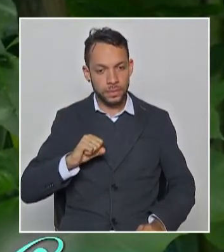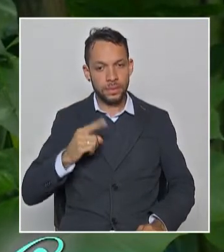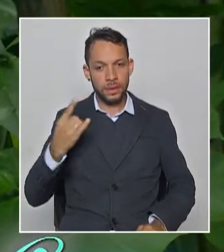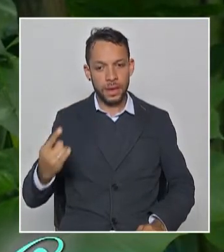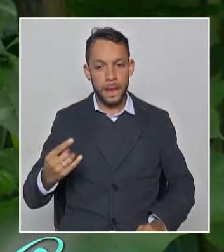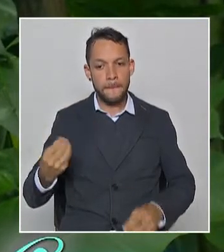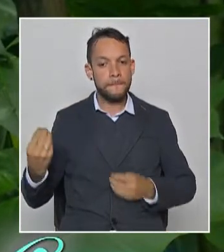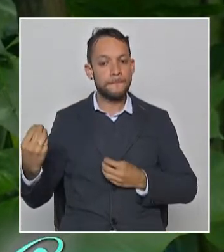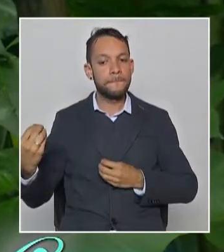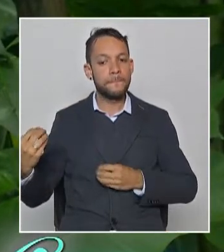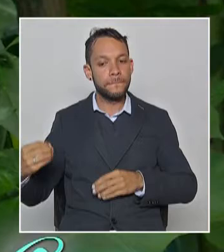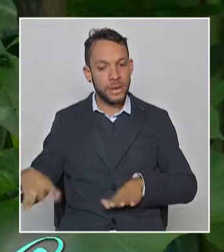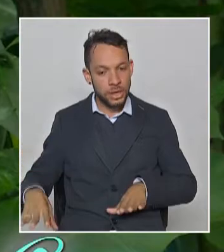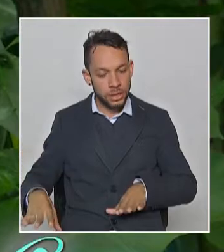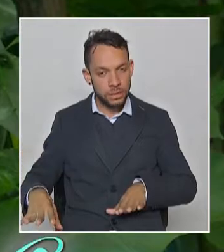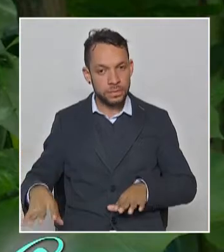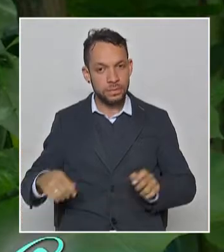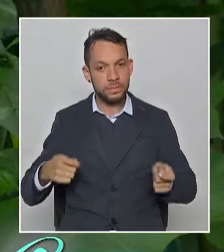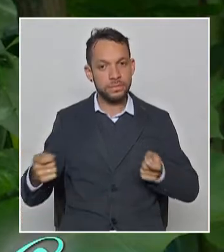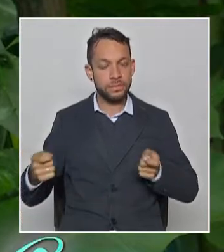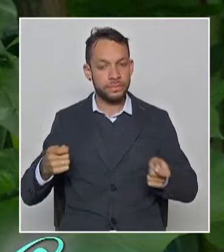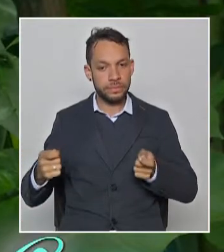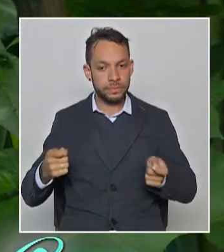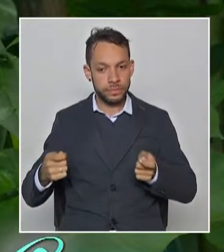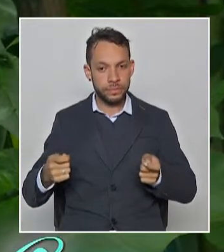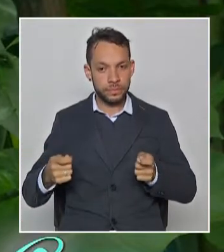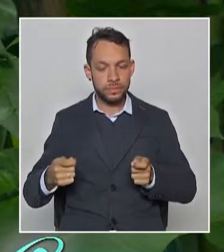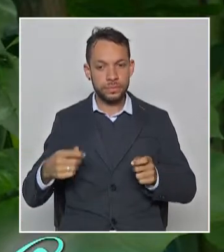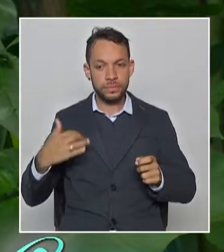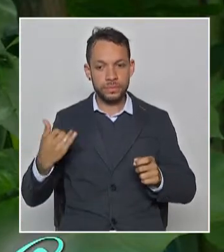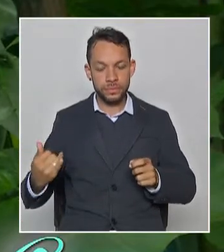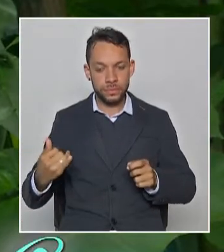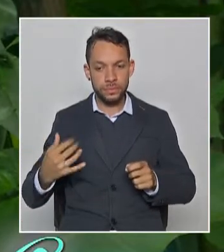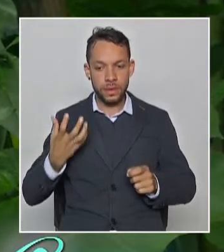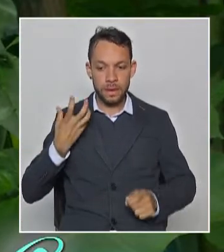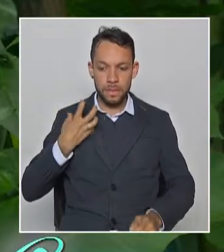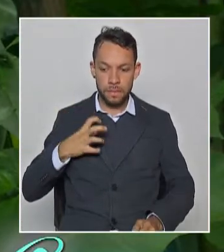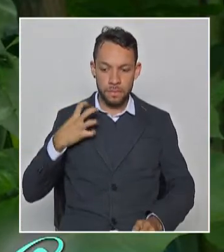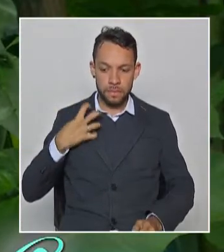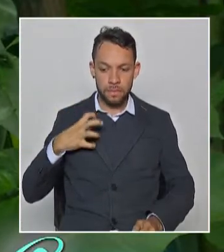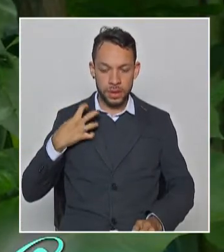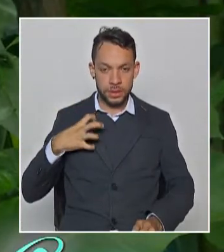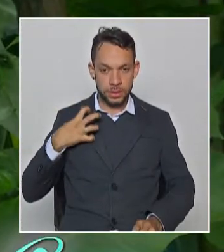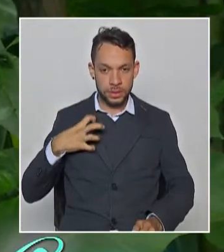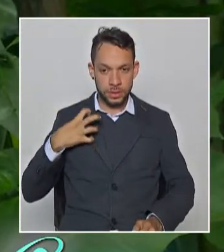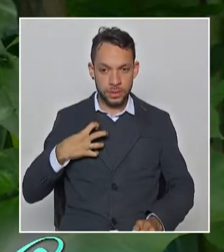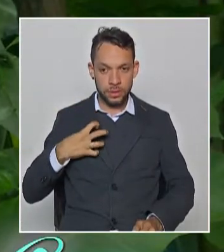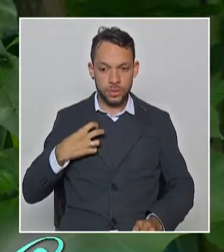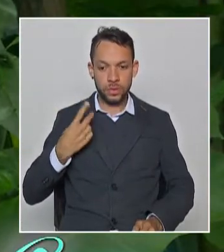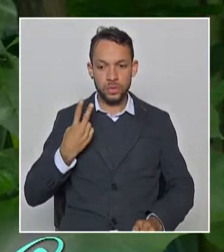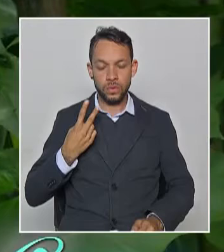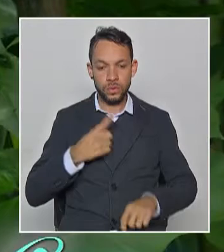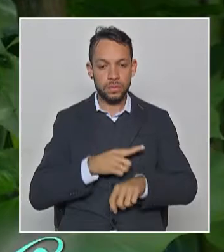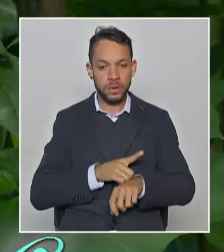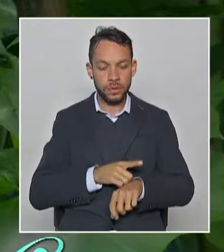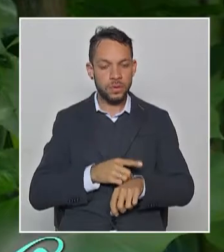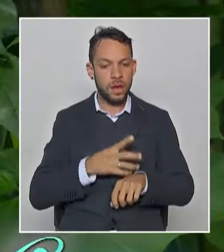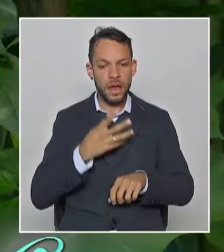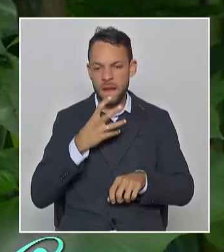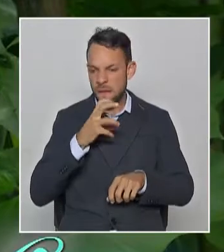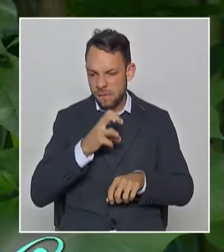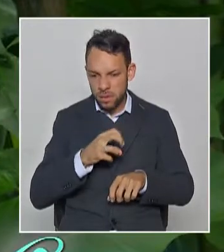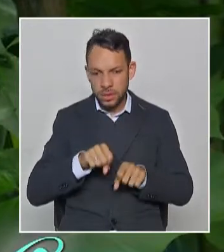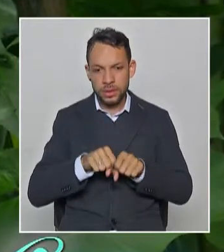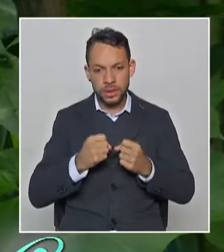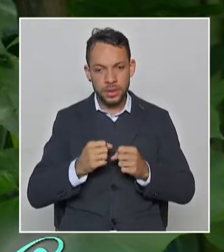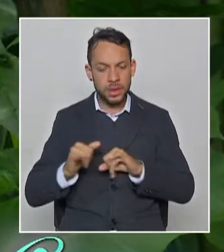se pierde. Eso es lo que se oxida con el aire. Es como cuando uno parte una manzana y ustedes ven que a los 2-3 minutos ya está negra. Lo mismo pasa